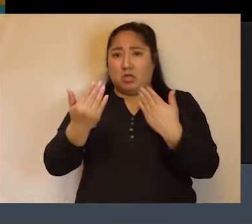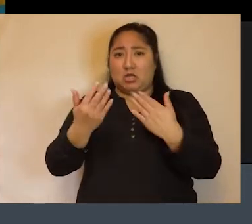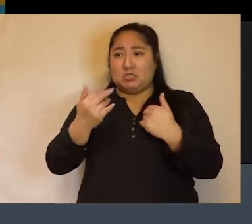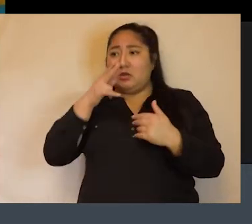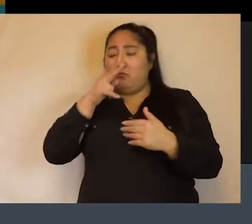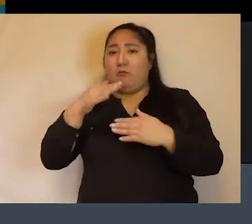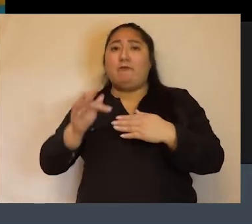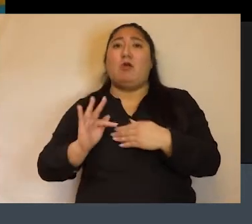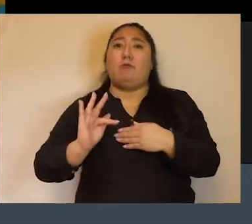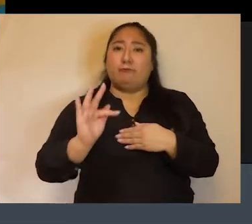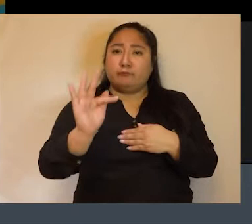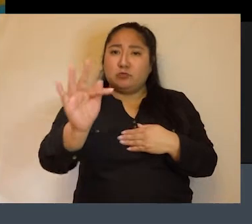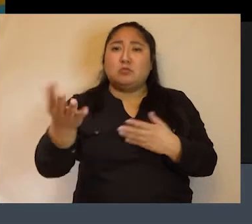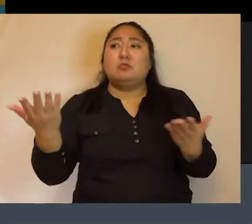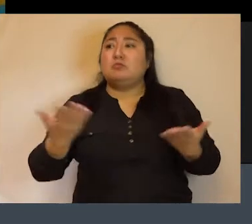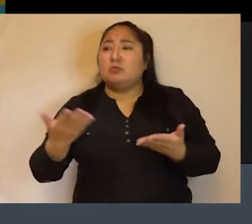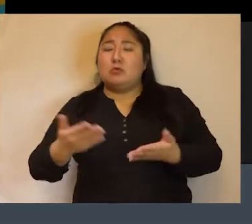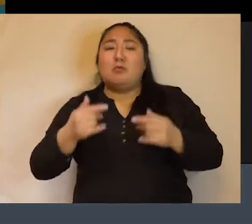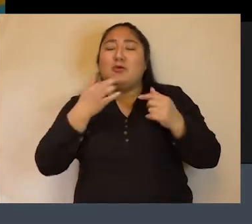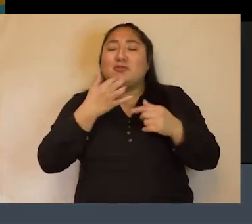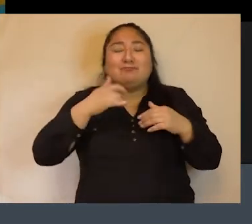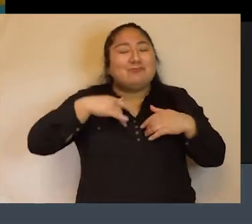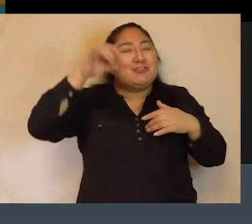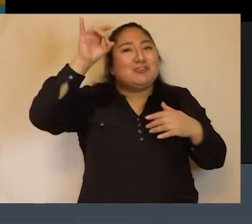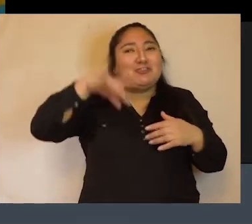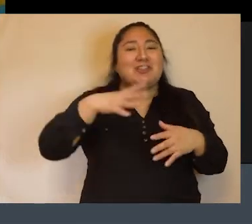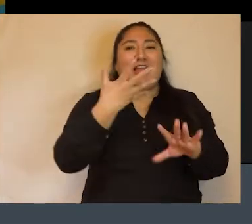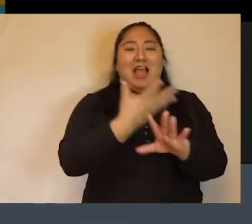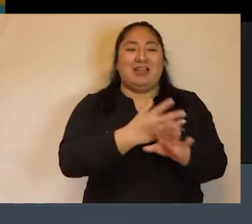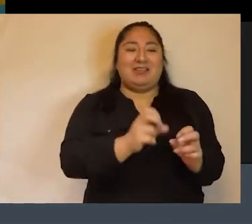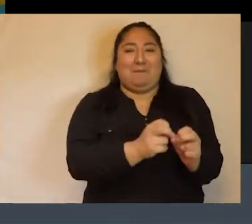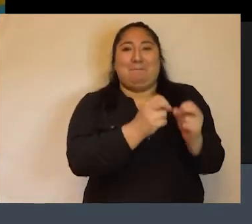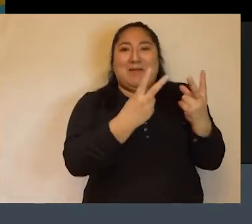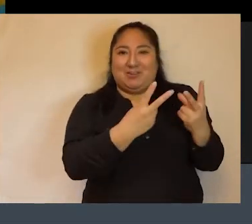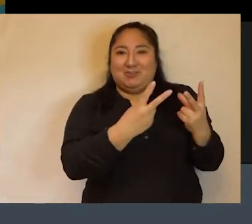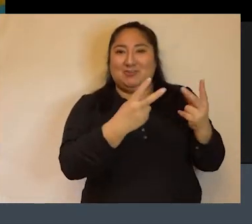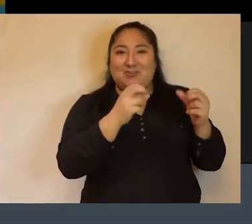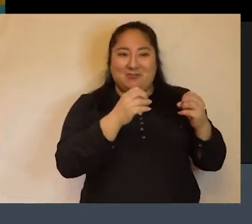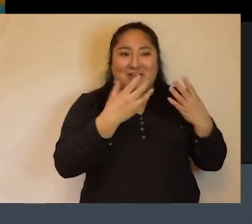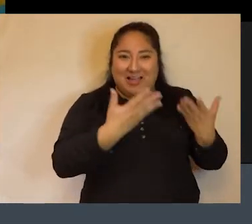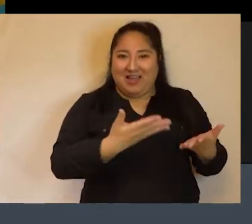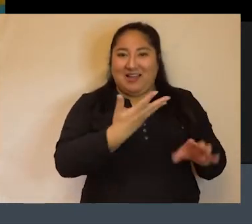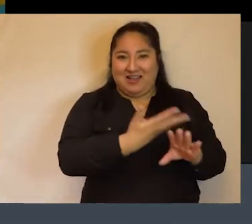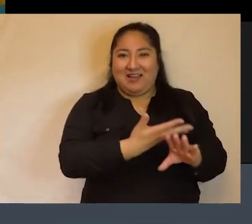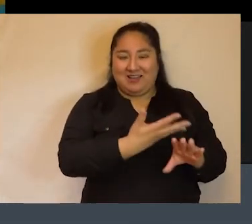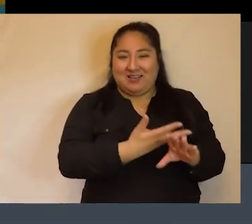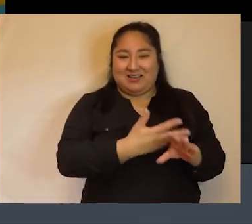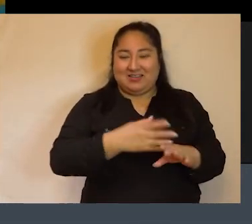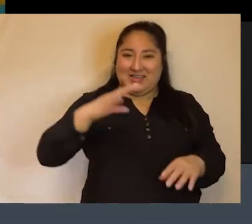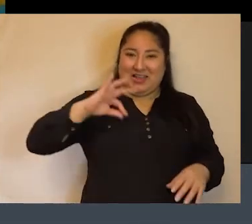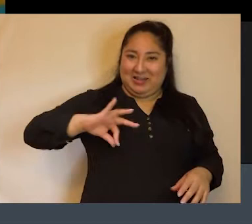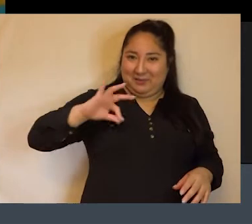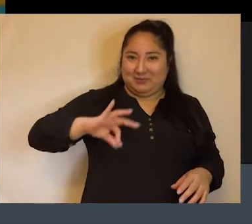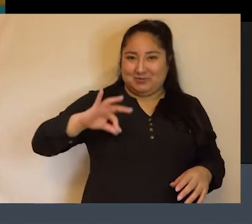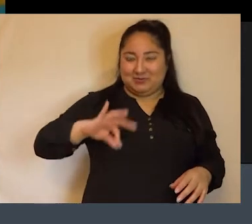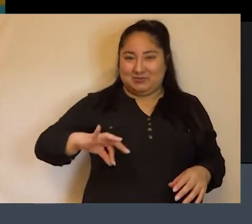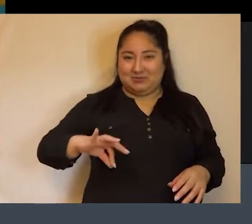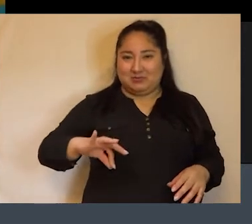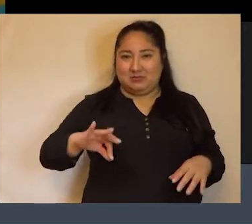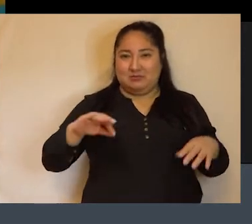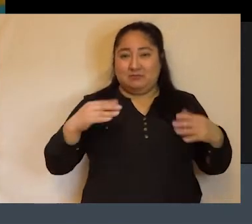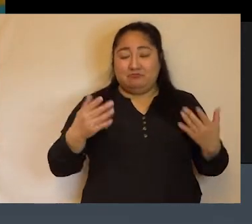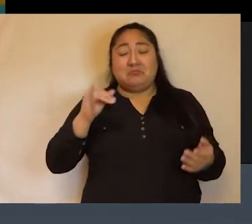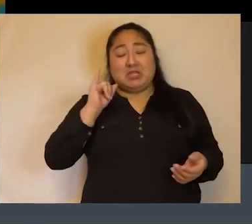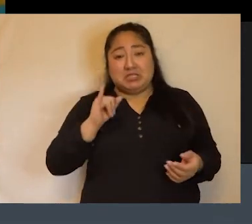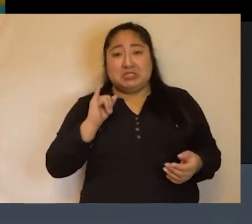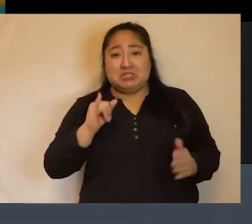el consumo futuro. Esto va a tener un impacto sobre las pensiones, y nuevamente el mayor impacto va a recaer sobre aquellos